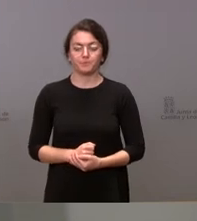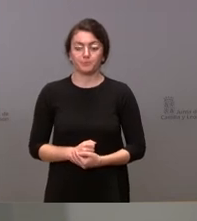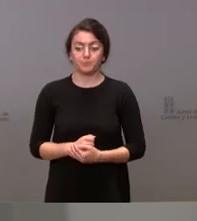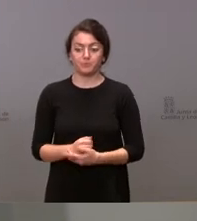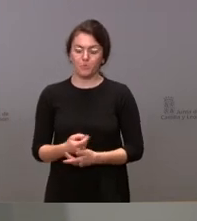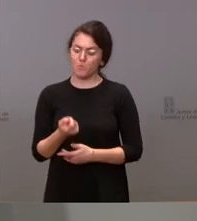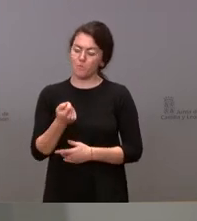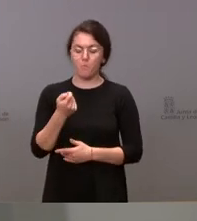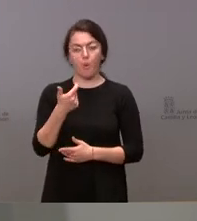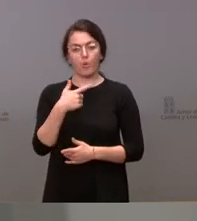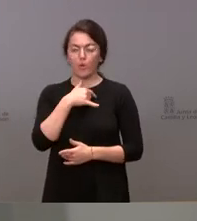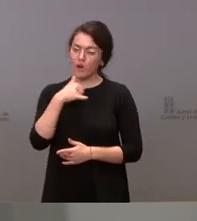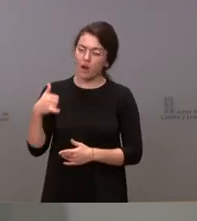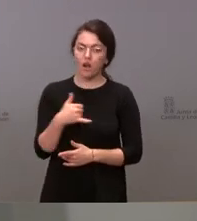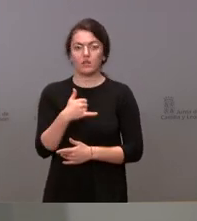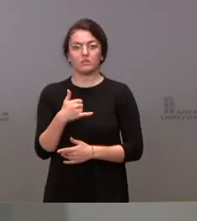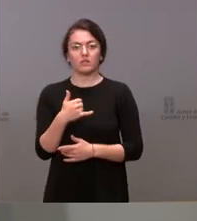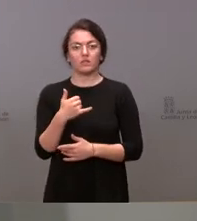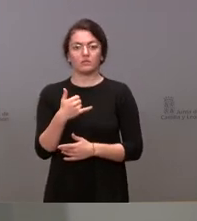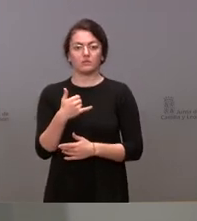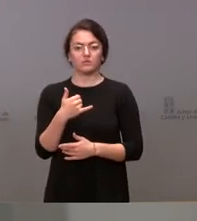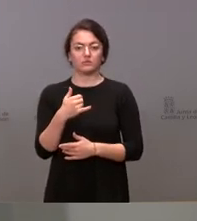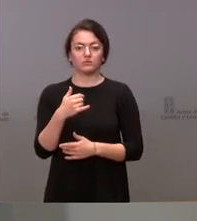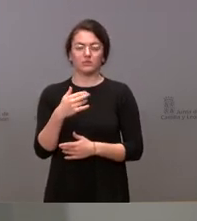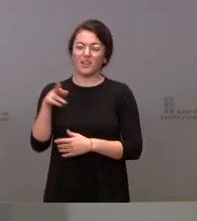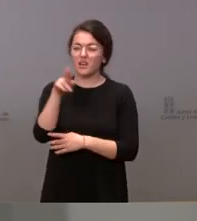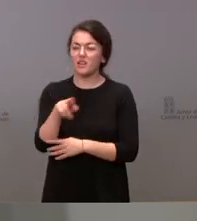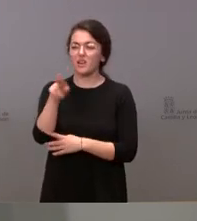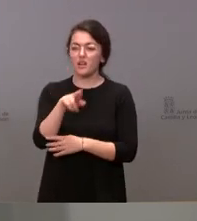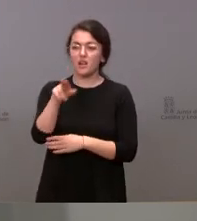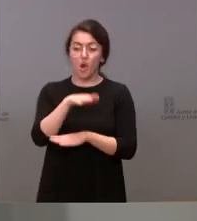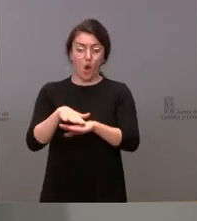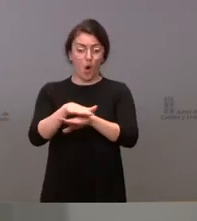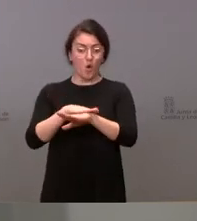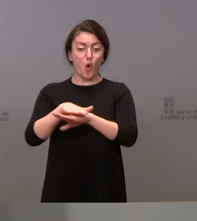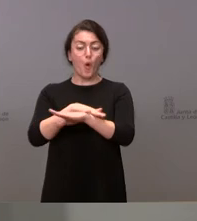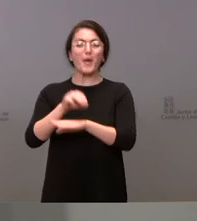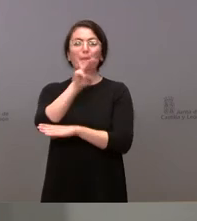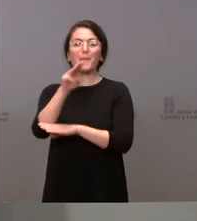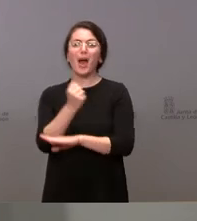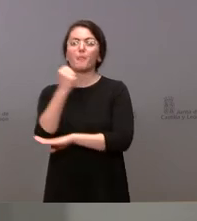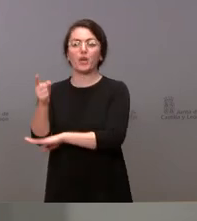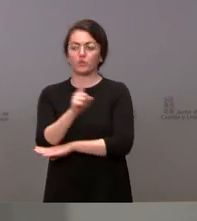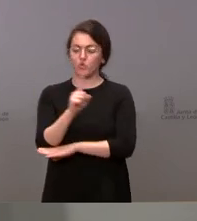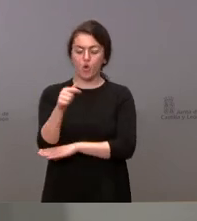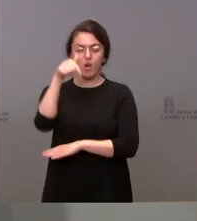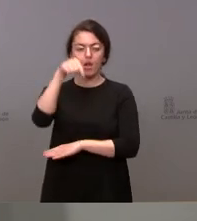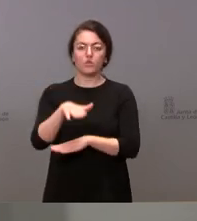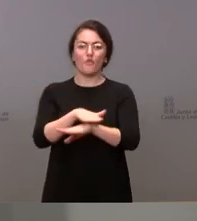Estoy un poco cansado ya, que se diga de manera reiterada si se apoya a un gobierno del Partido Popular. Este es un gobierno de coalición